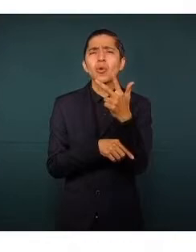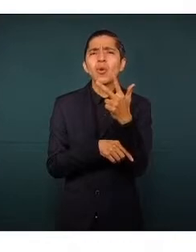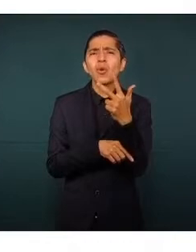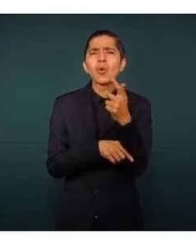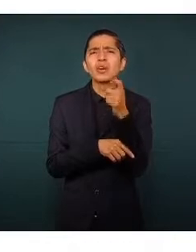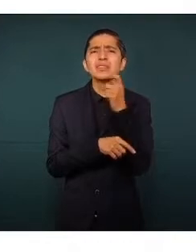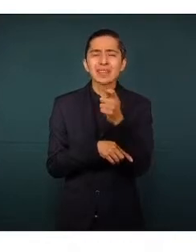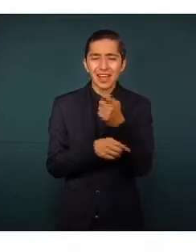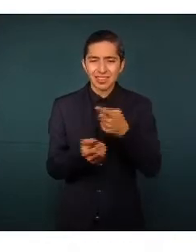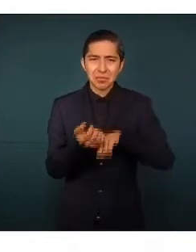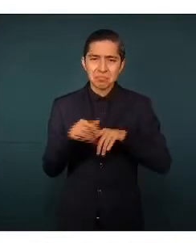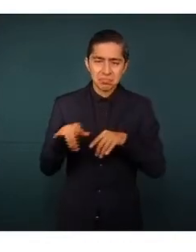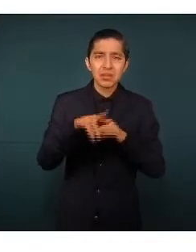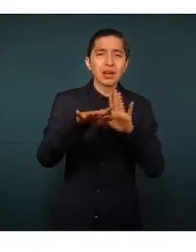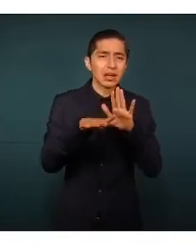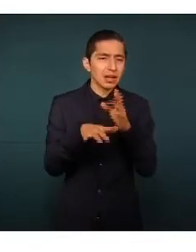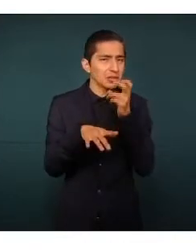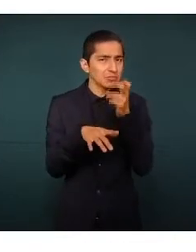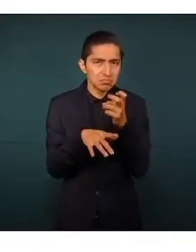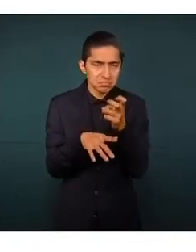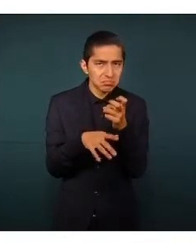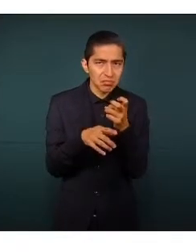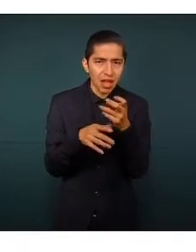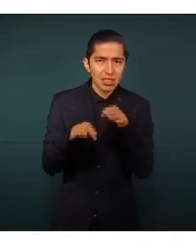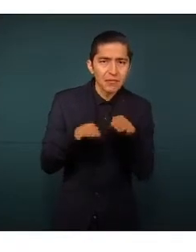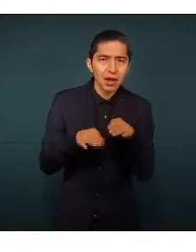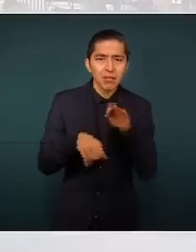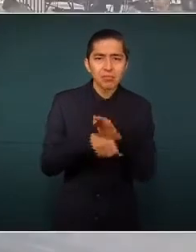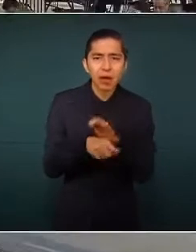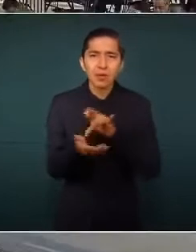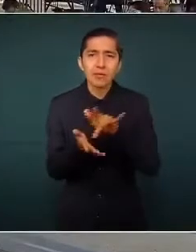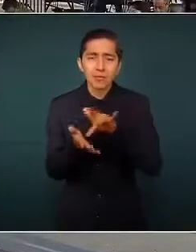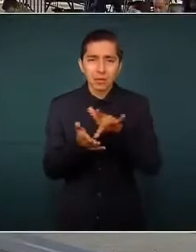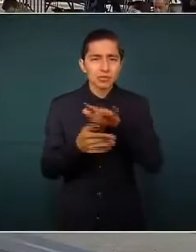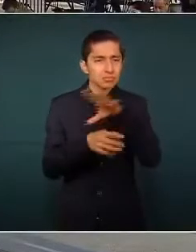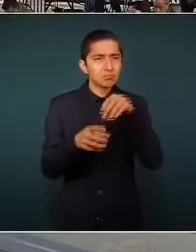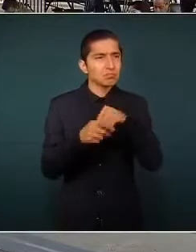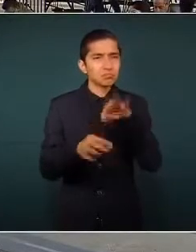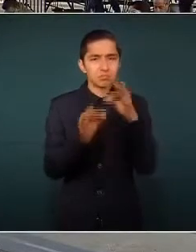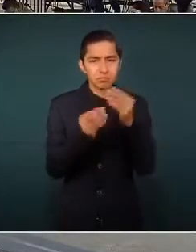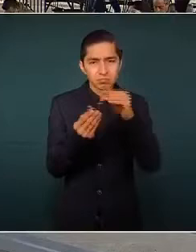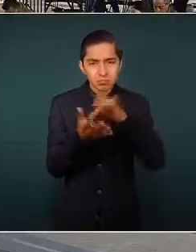de superficie. Es todo. Muchas gracias.